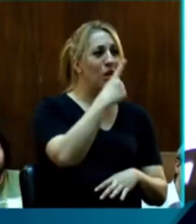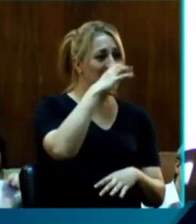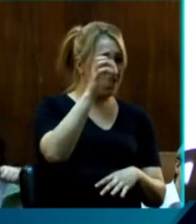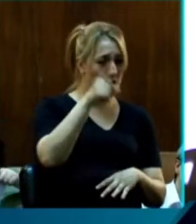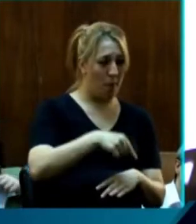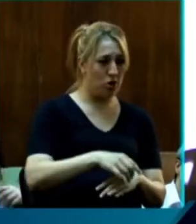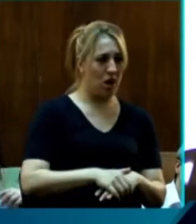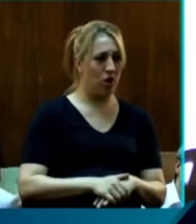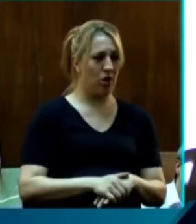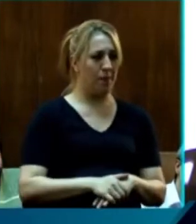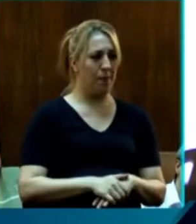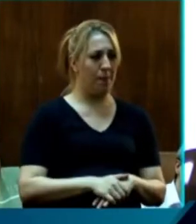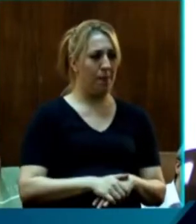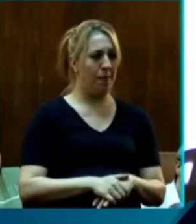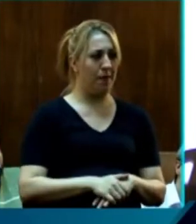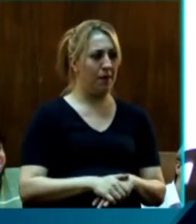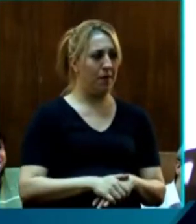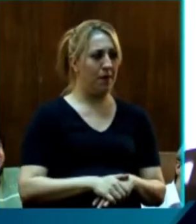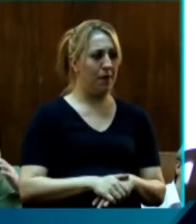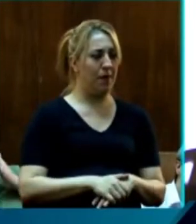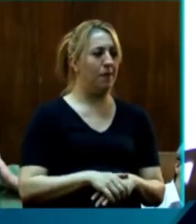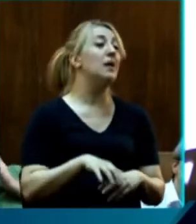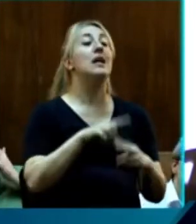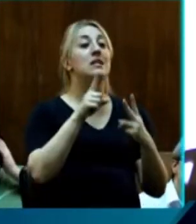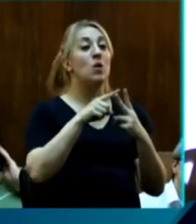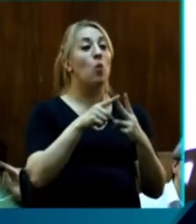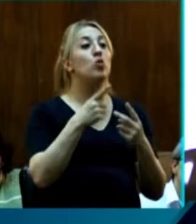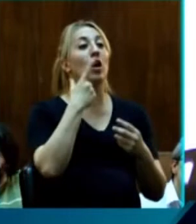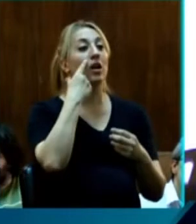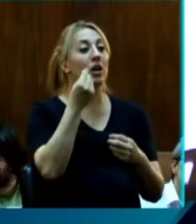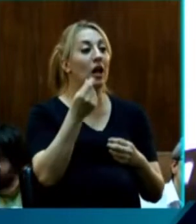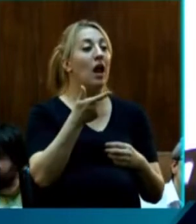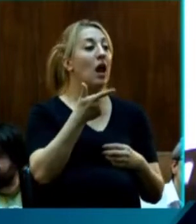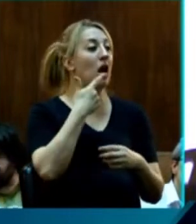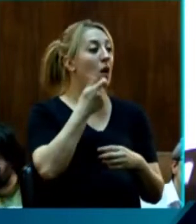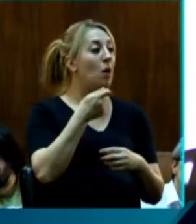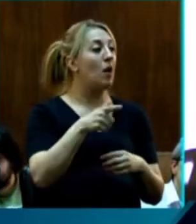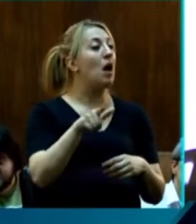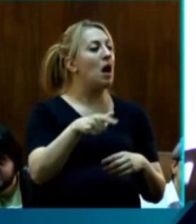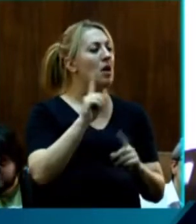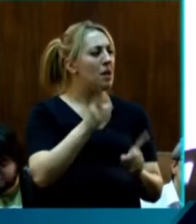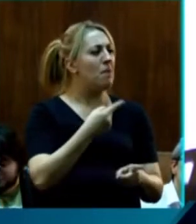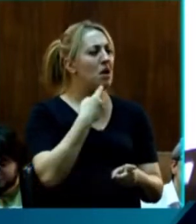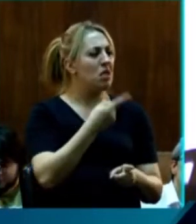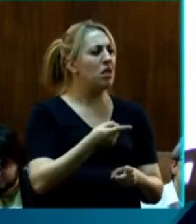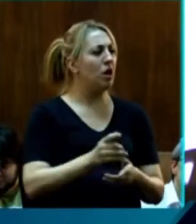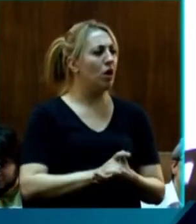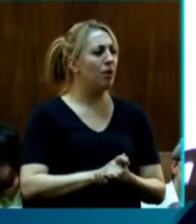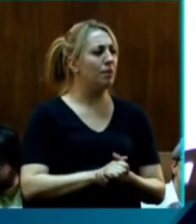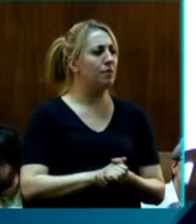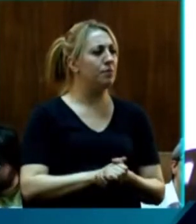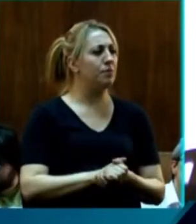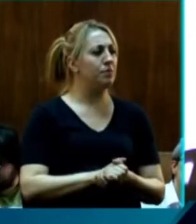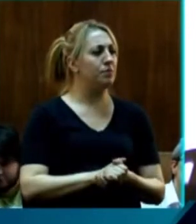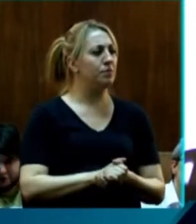700%. Y en segundo lugar, la movilidad. Sobre la movilidad, acá se dijo muy bien, que